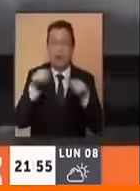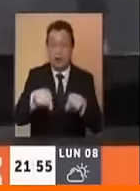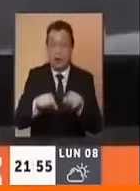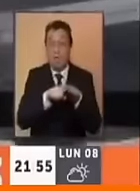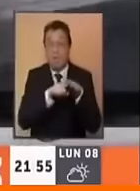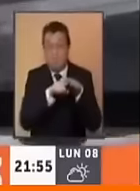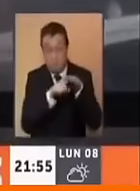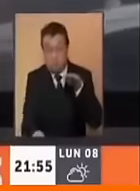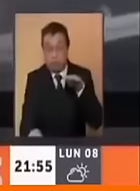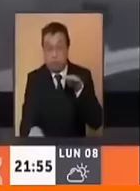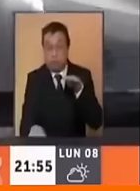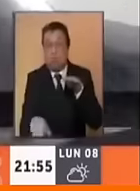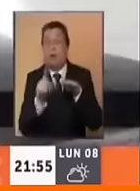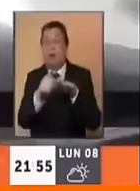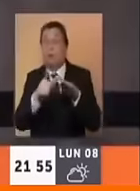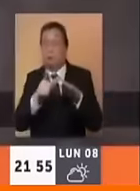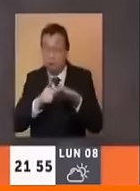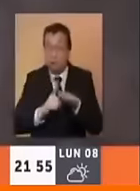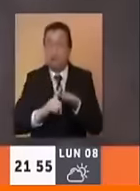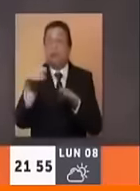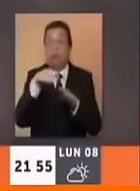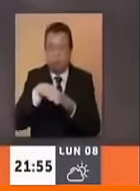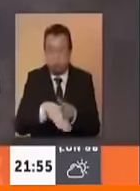y vamos haciendo la recuperada, que es una recuperada suave.